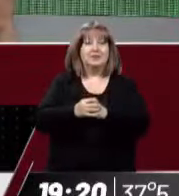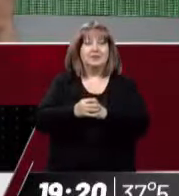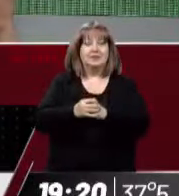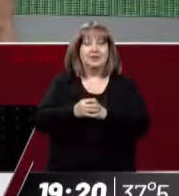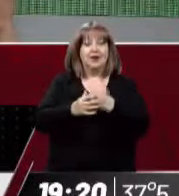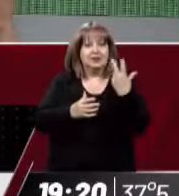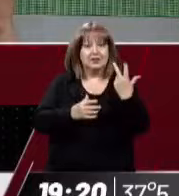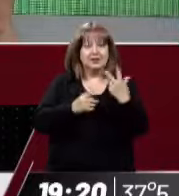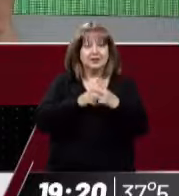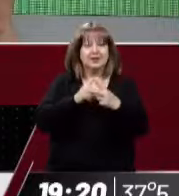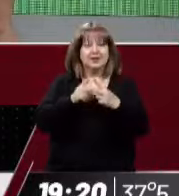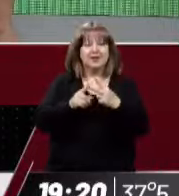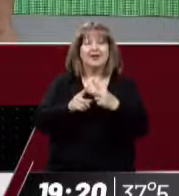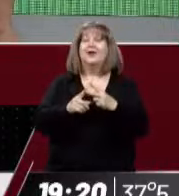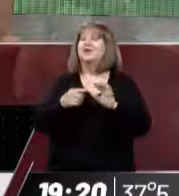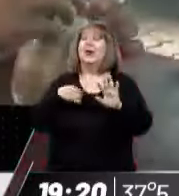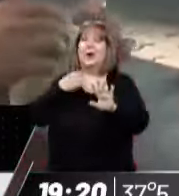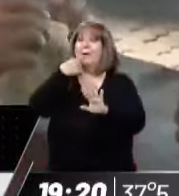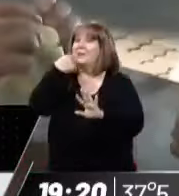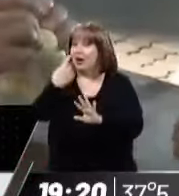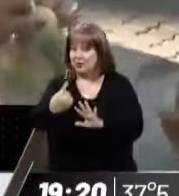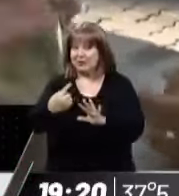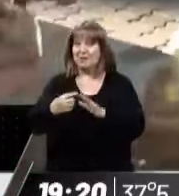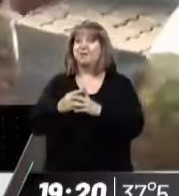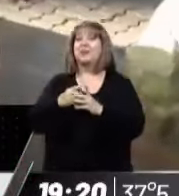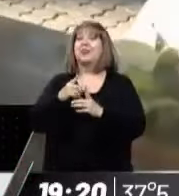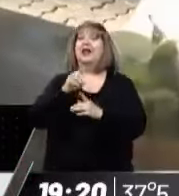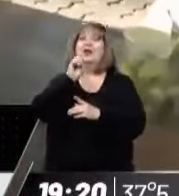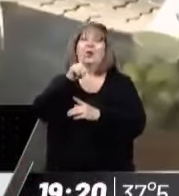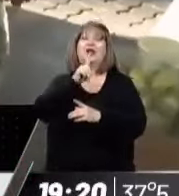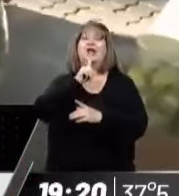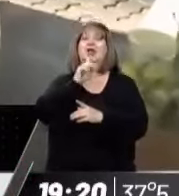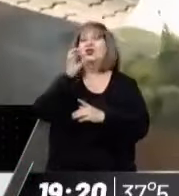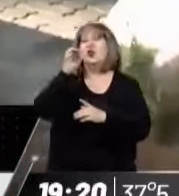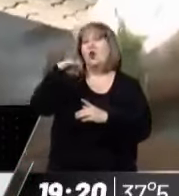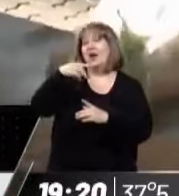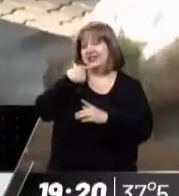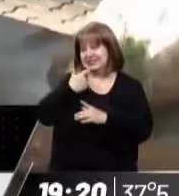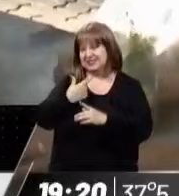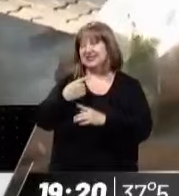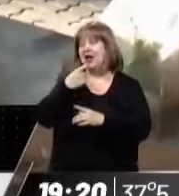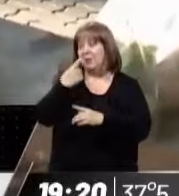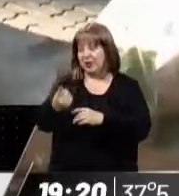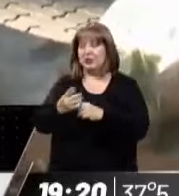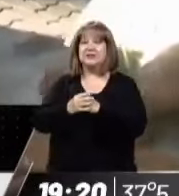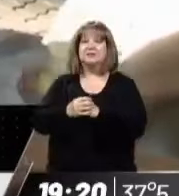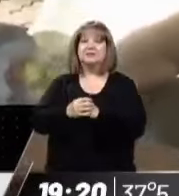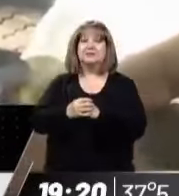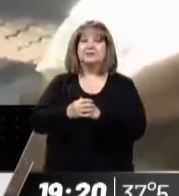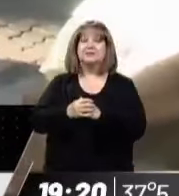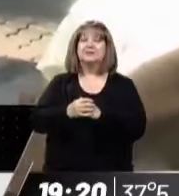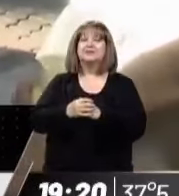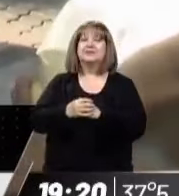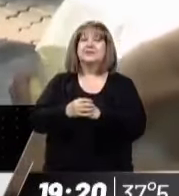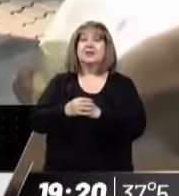estamos... Bueno, Giselle, yo te cuento, Tomás. Ella conoce el Noticiero 7, vos no, porque sos un hombre de mundo, no tenés por qué conocer. Tenemos